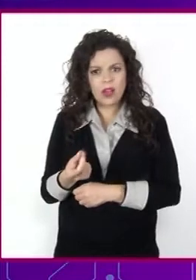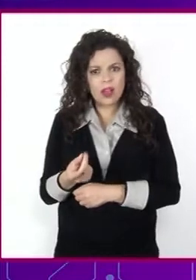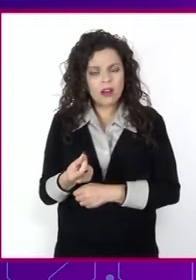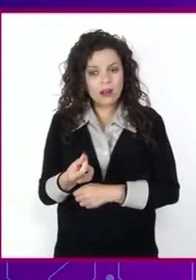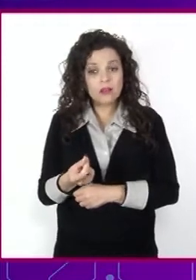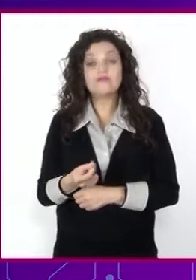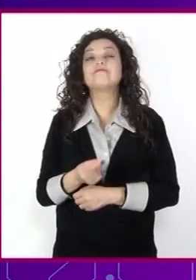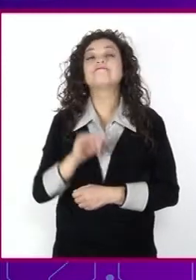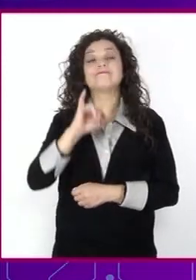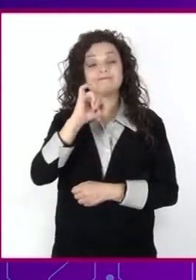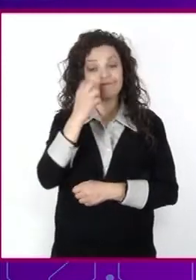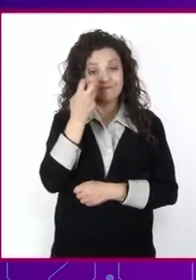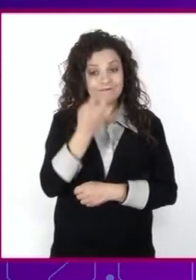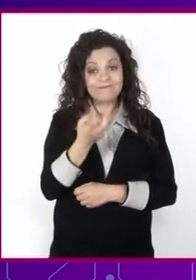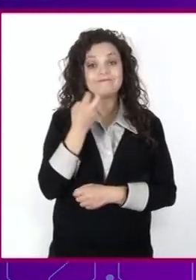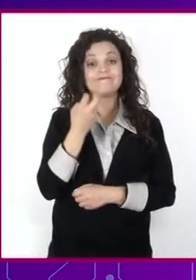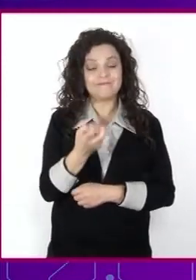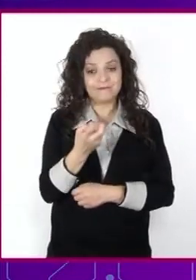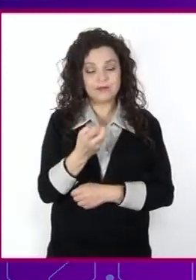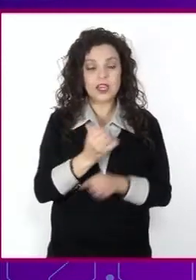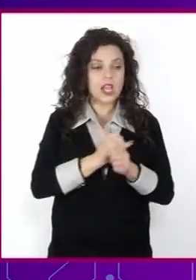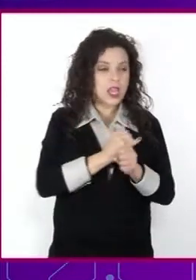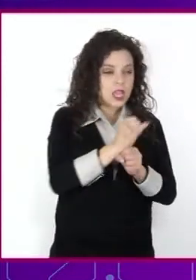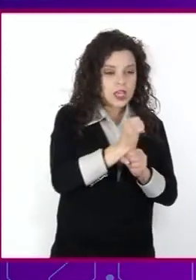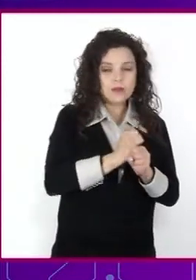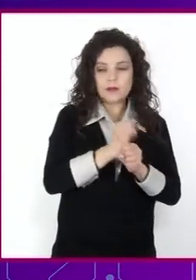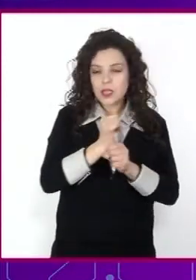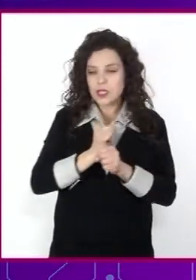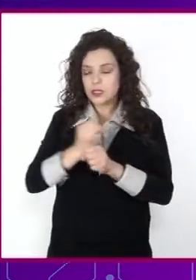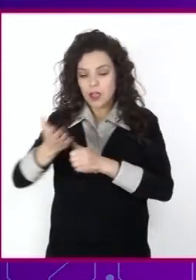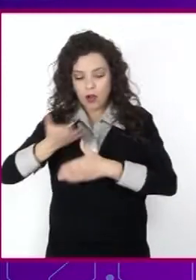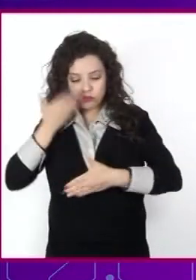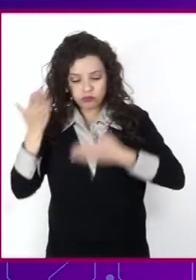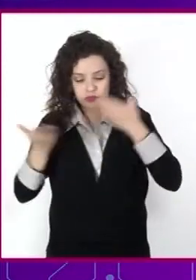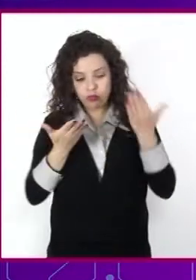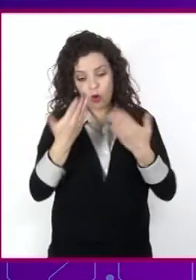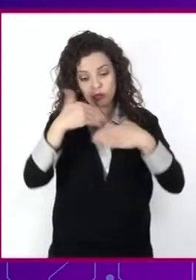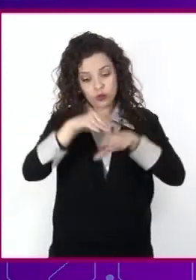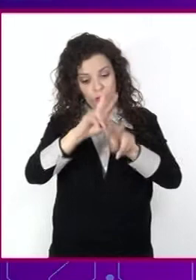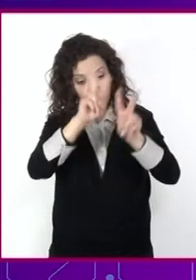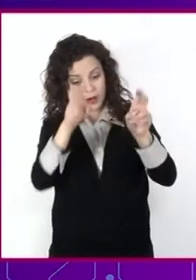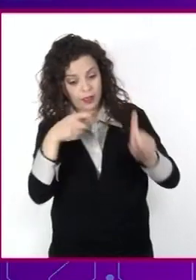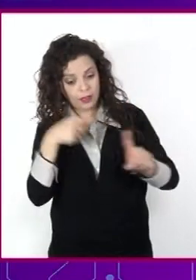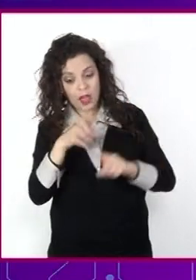es, maestra. De acuerdo con las investigaciones hechas sobre los cromosomas,